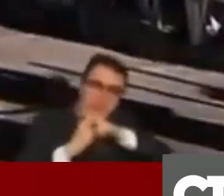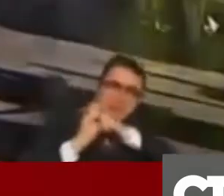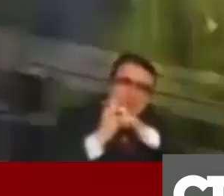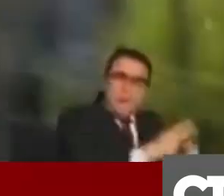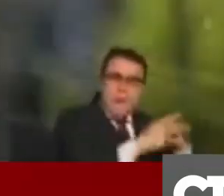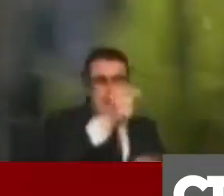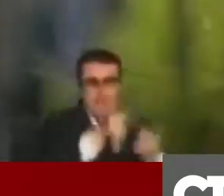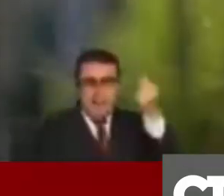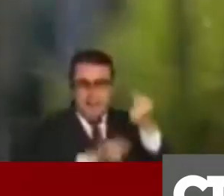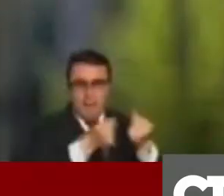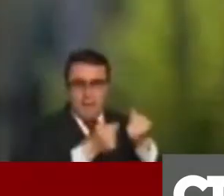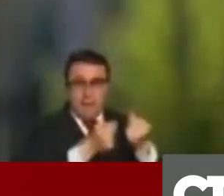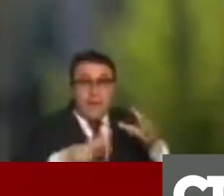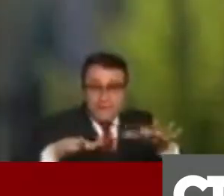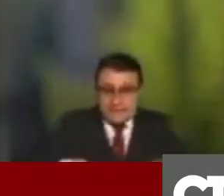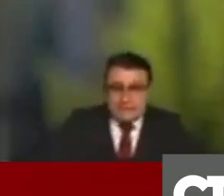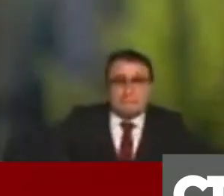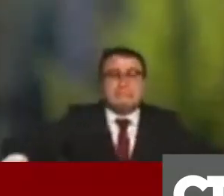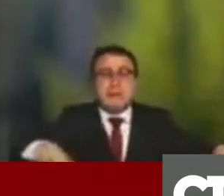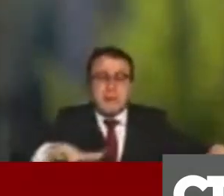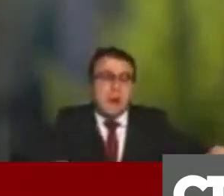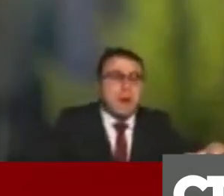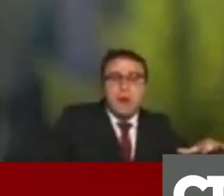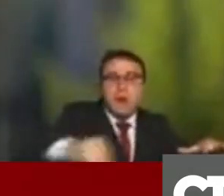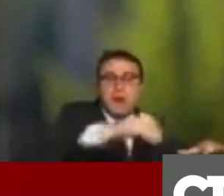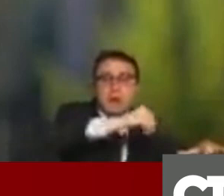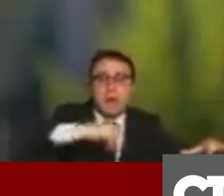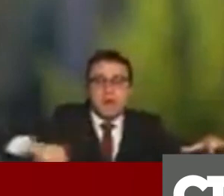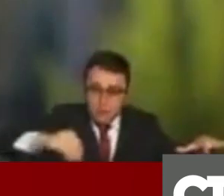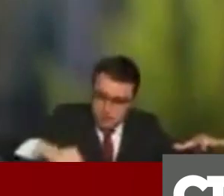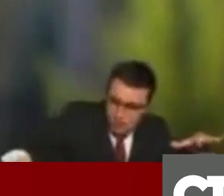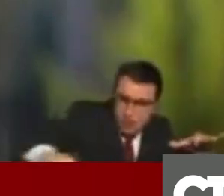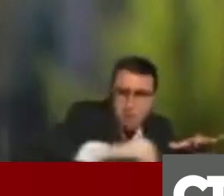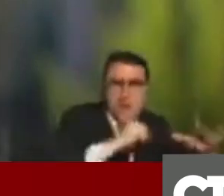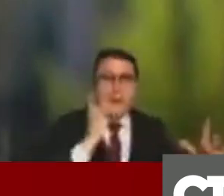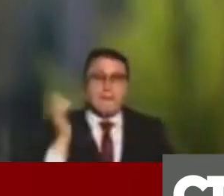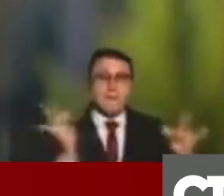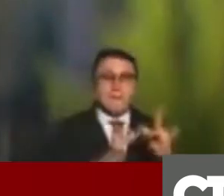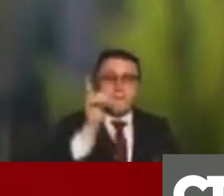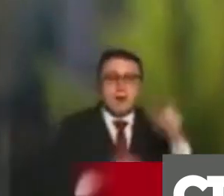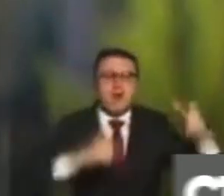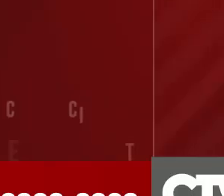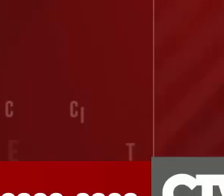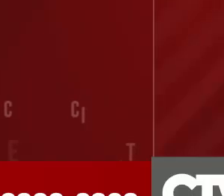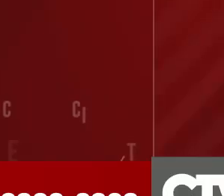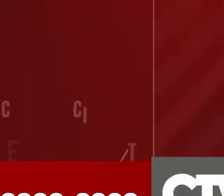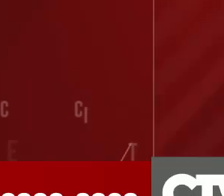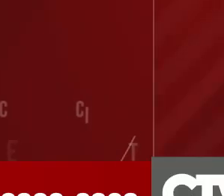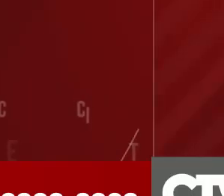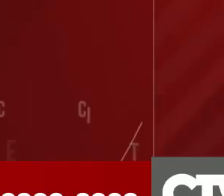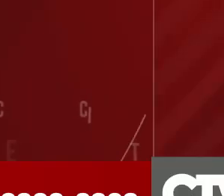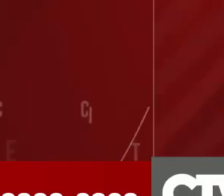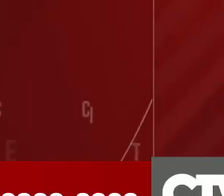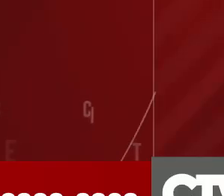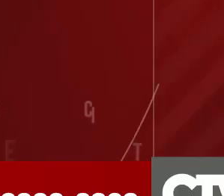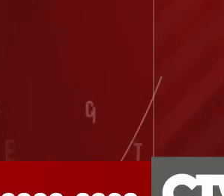en términos de espacio de tierra tierra para el campesino sí De igual manera